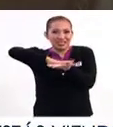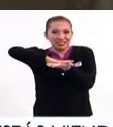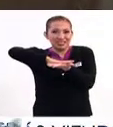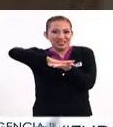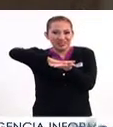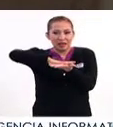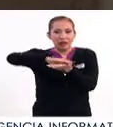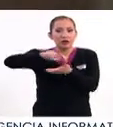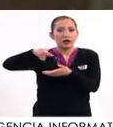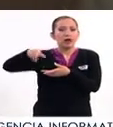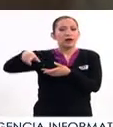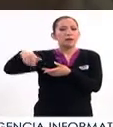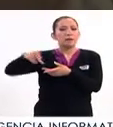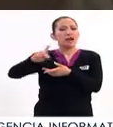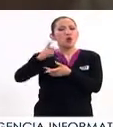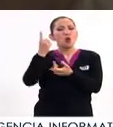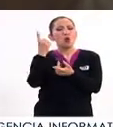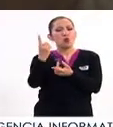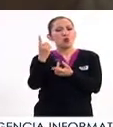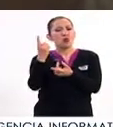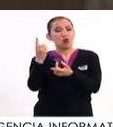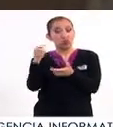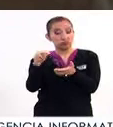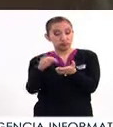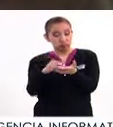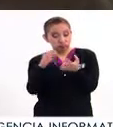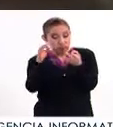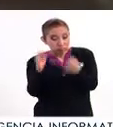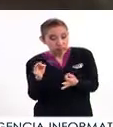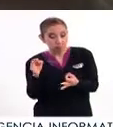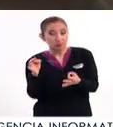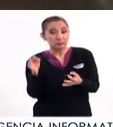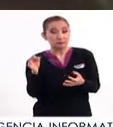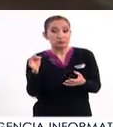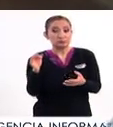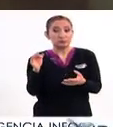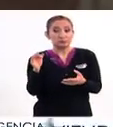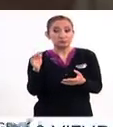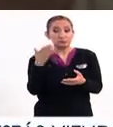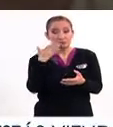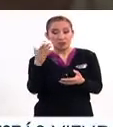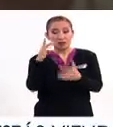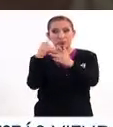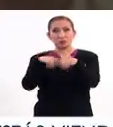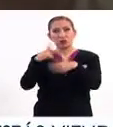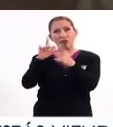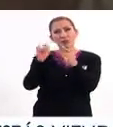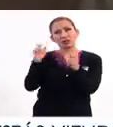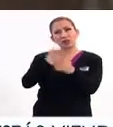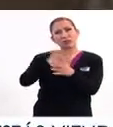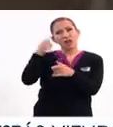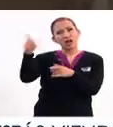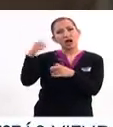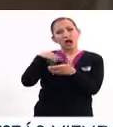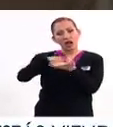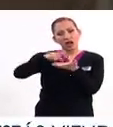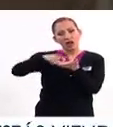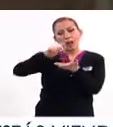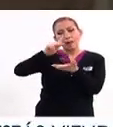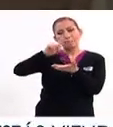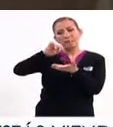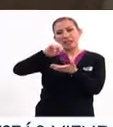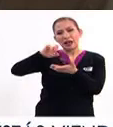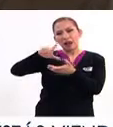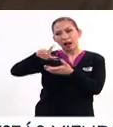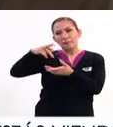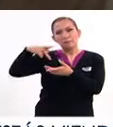por ejemplo, tienen los grabados de Pinal, pero no es un artista, son los grabados de toda una región. Entonces, realmente